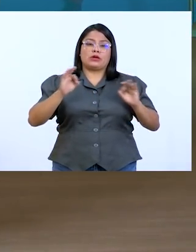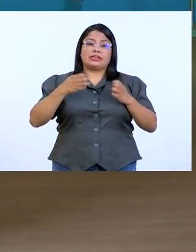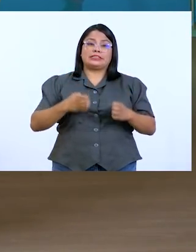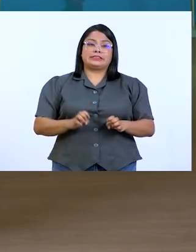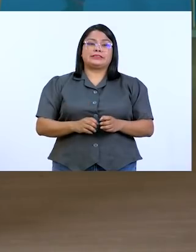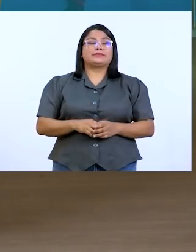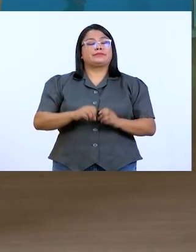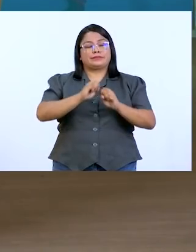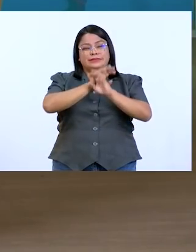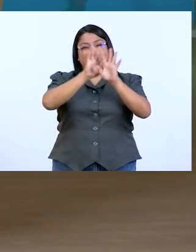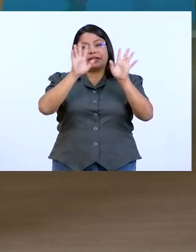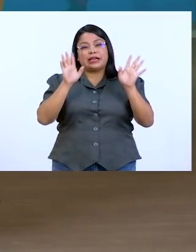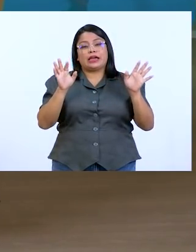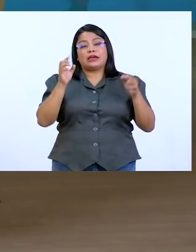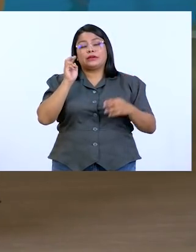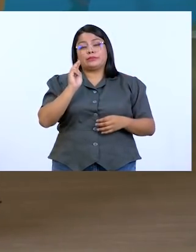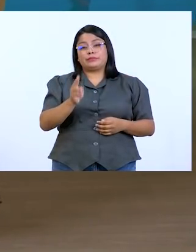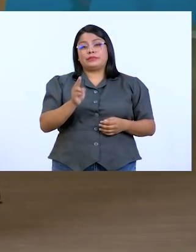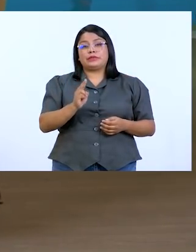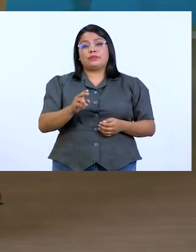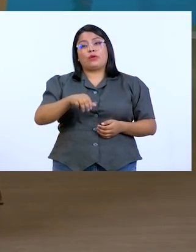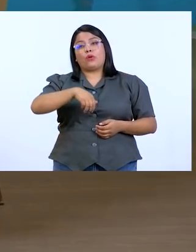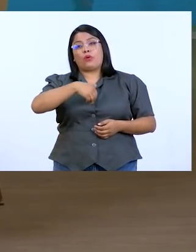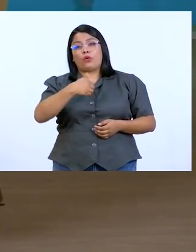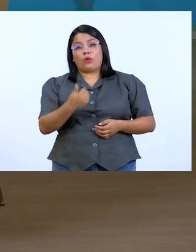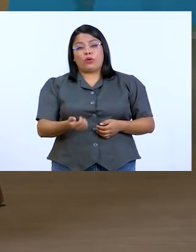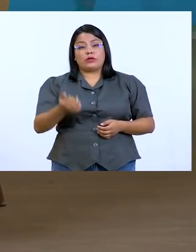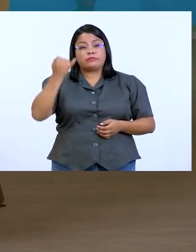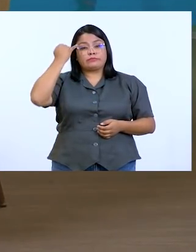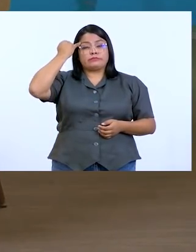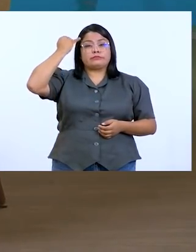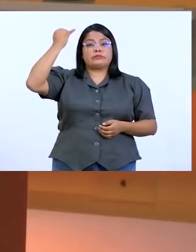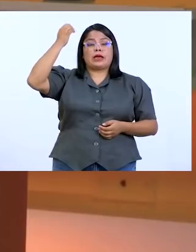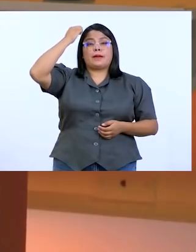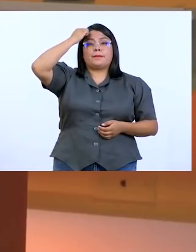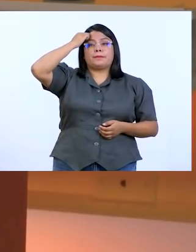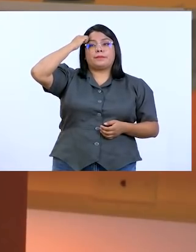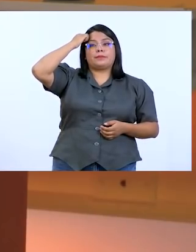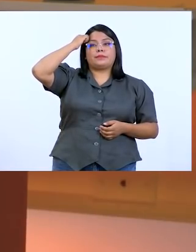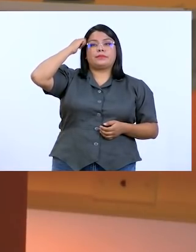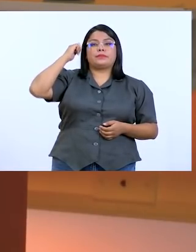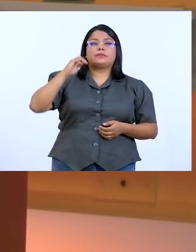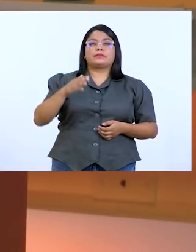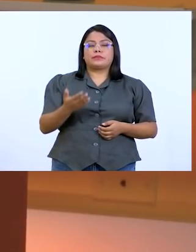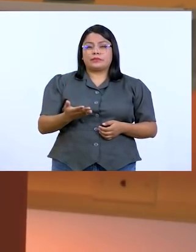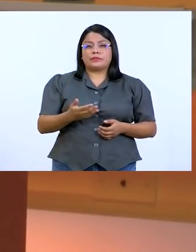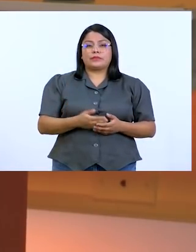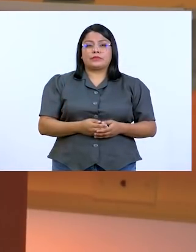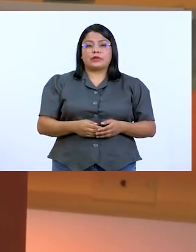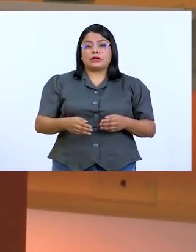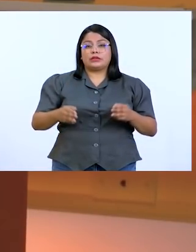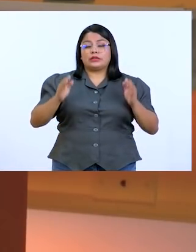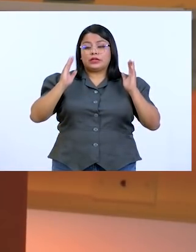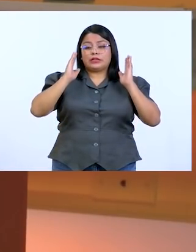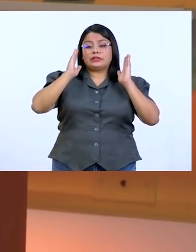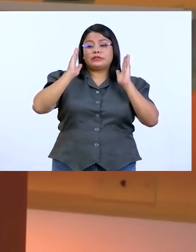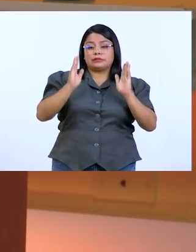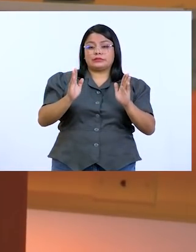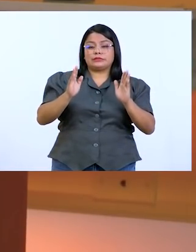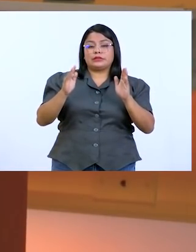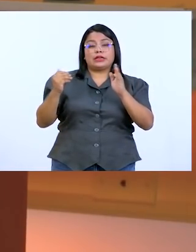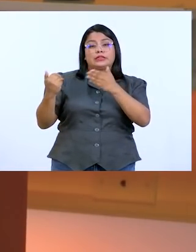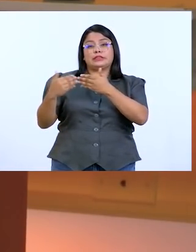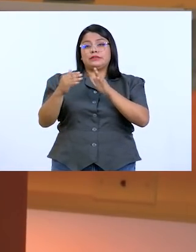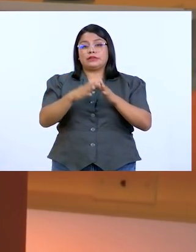esas estrategias. Por supuesto, asimismo, otro de los principios de aprendizaje es atender a la